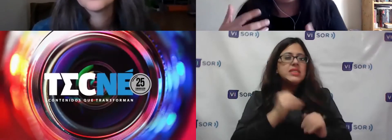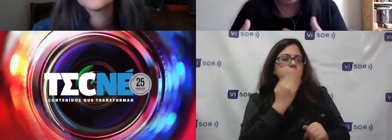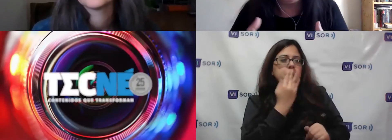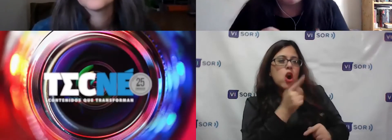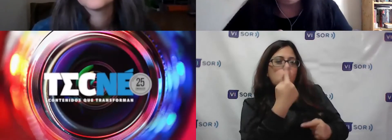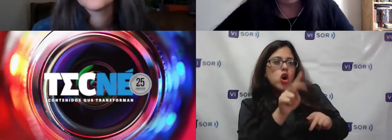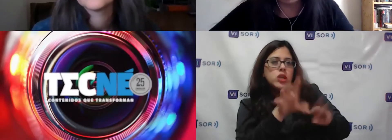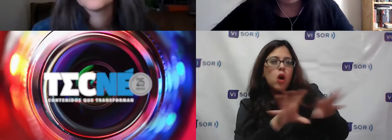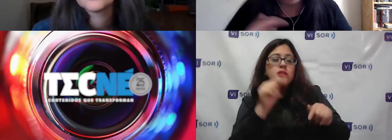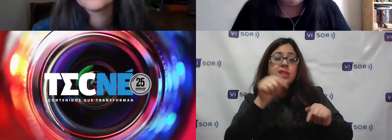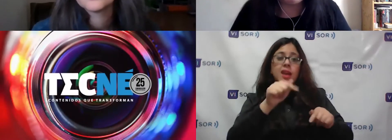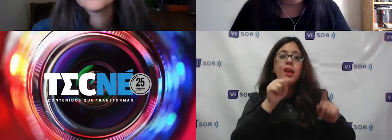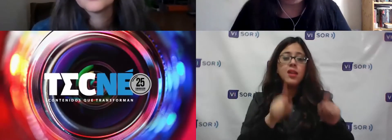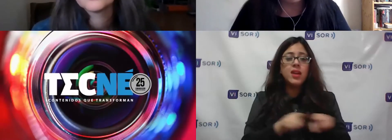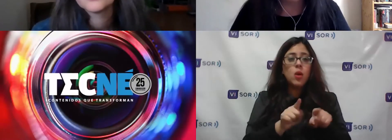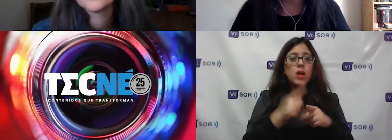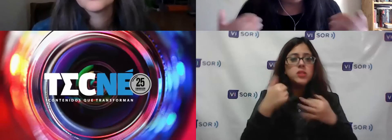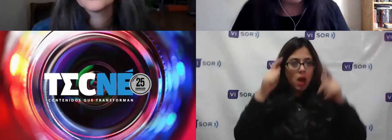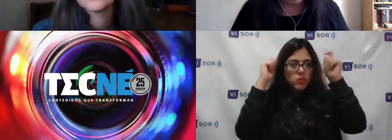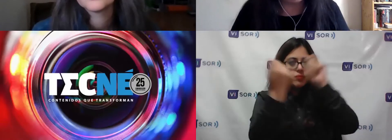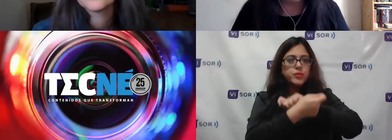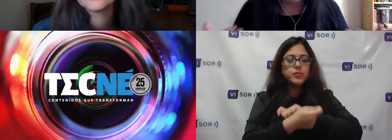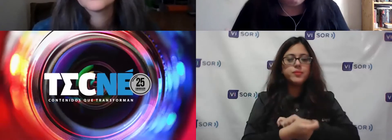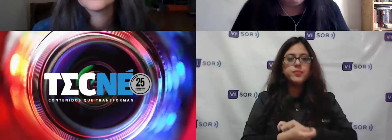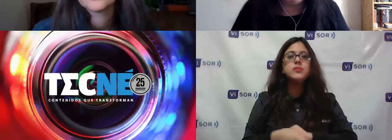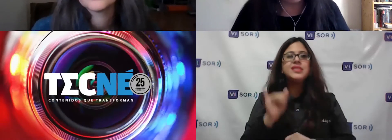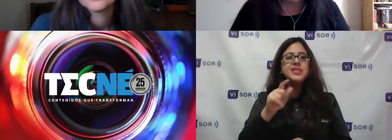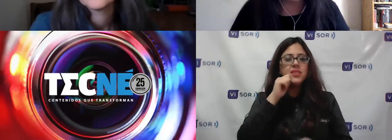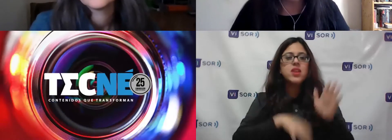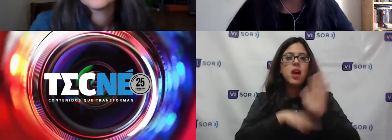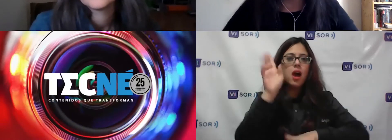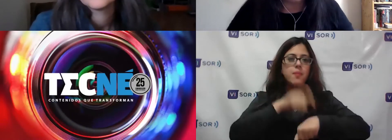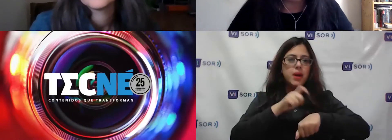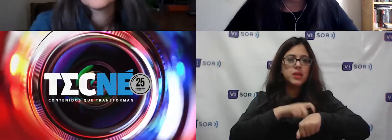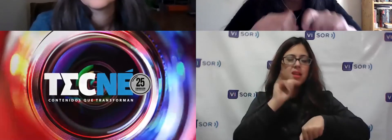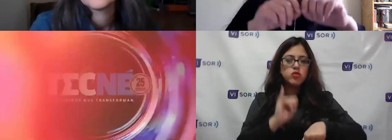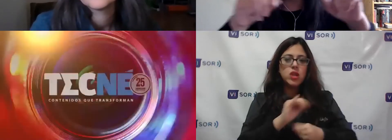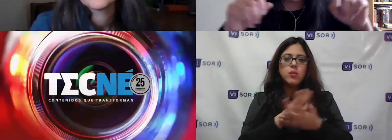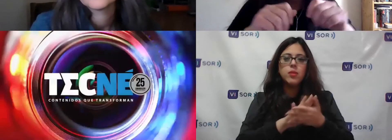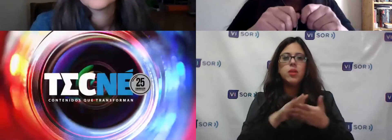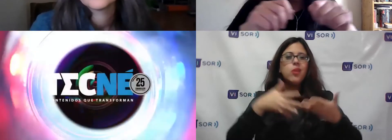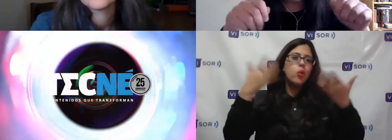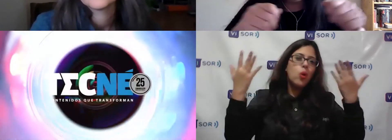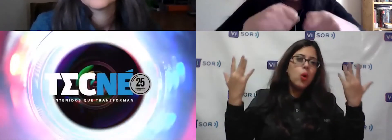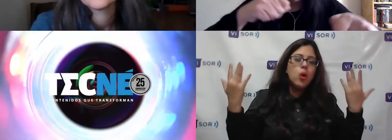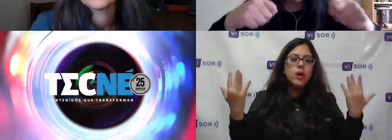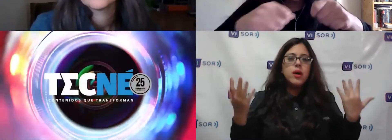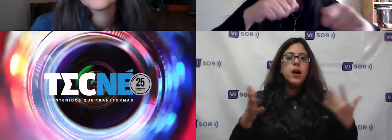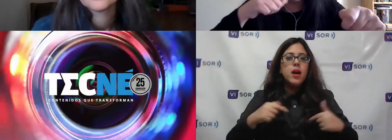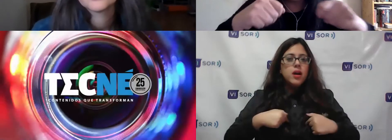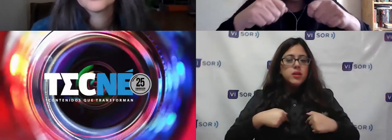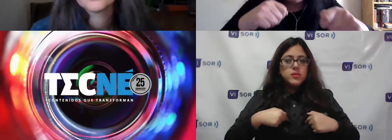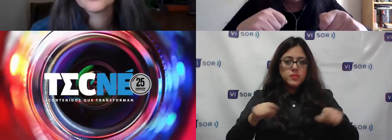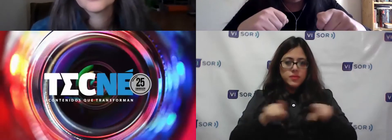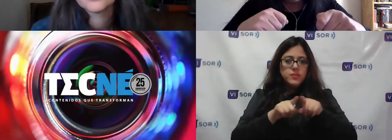no tiene que escucharlo y re actualizarlo si va a implicar más tiempo si me pica decir tengo que deshacer un poco el